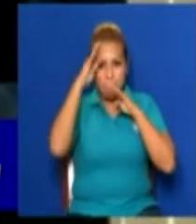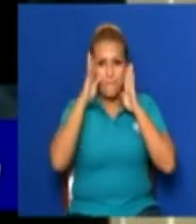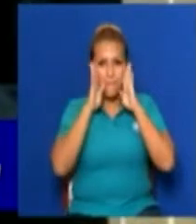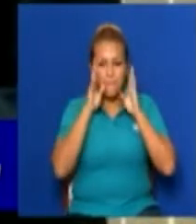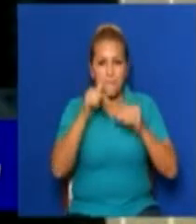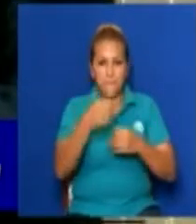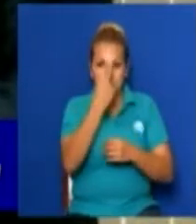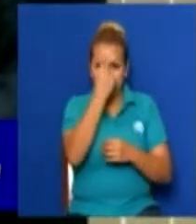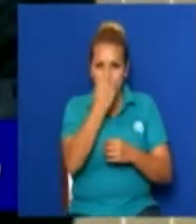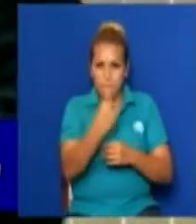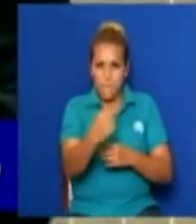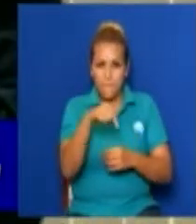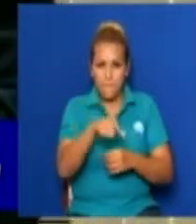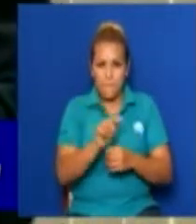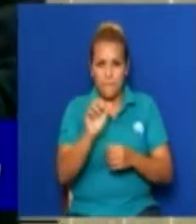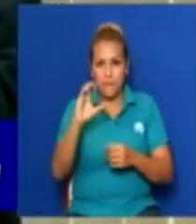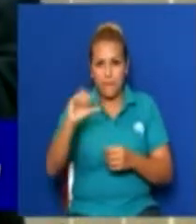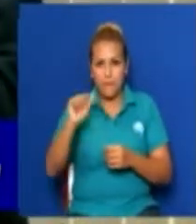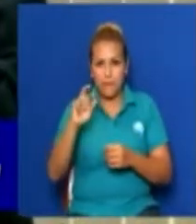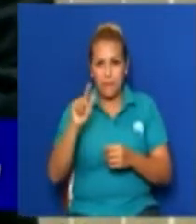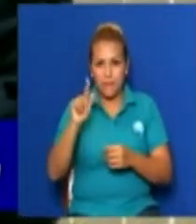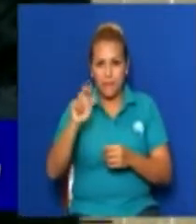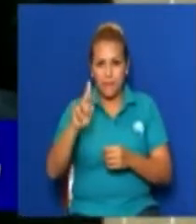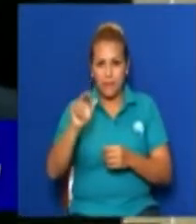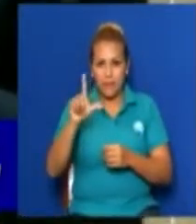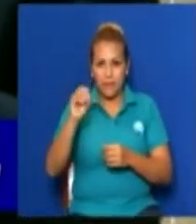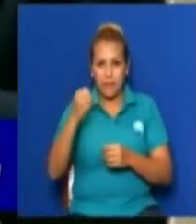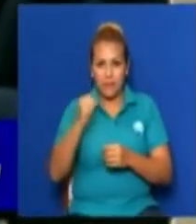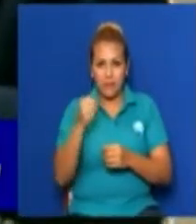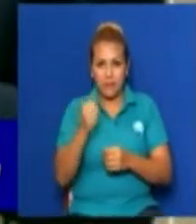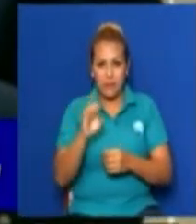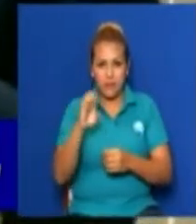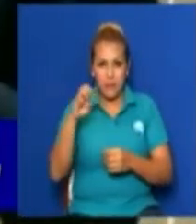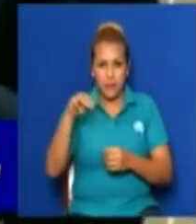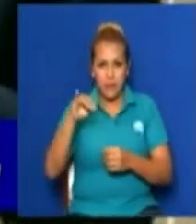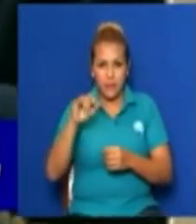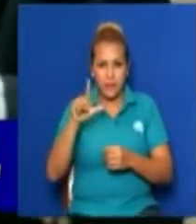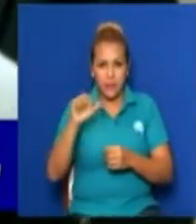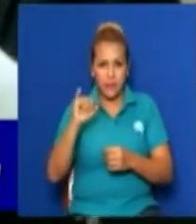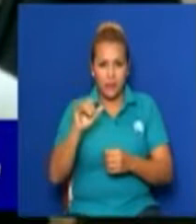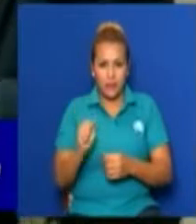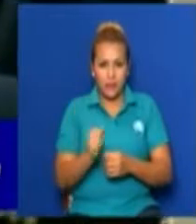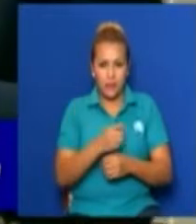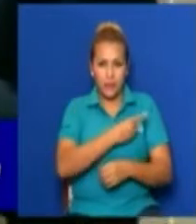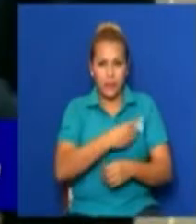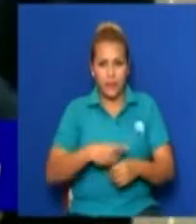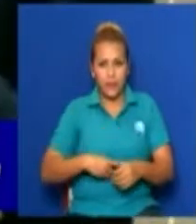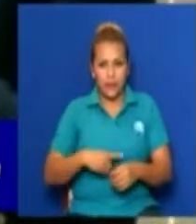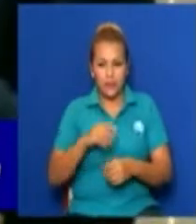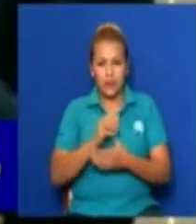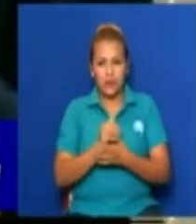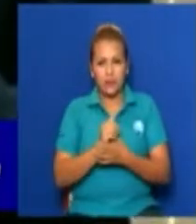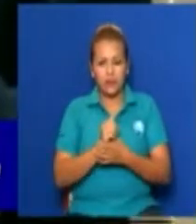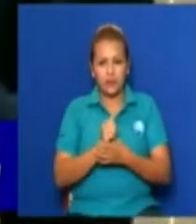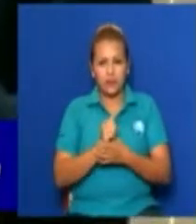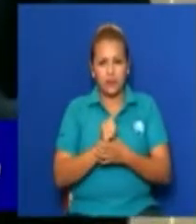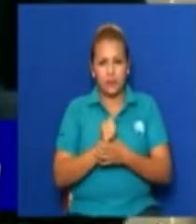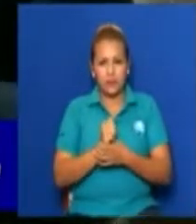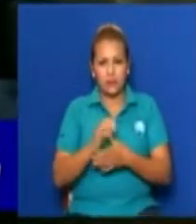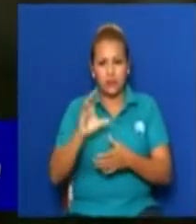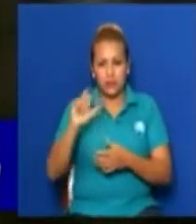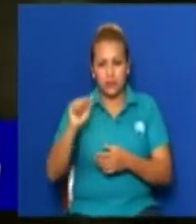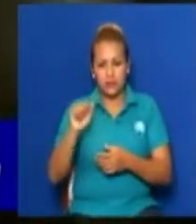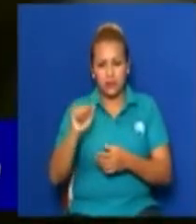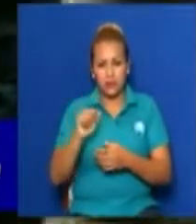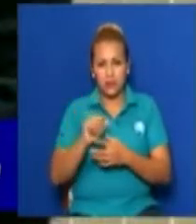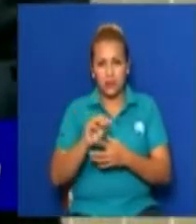y honorable diputado Carlos Emilio López, la diputada Adilia Villagra, nueva vicepresidenta